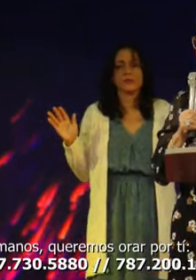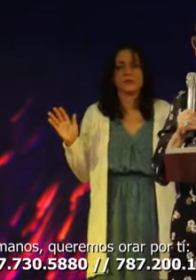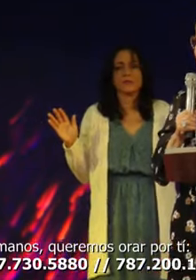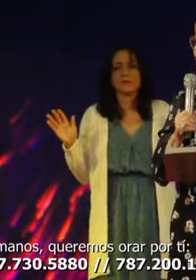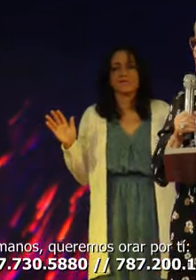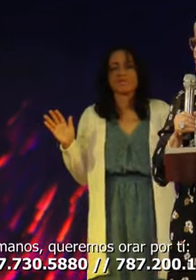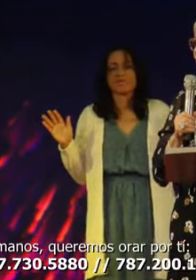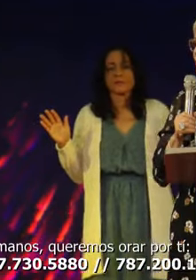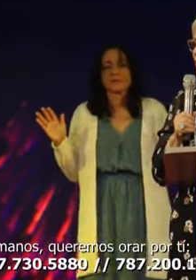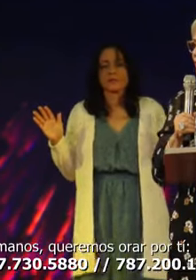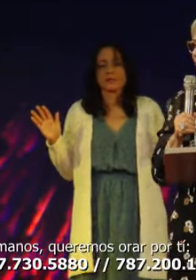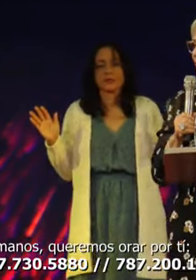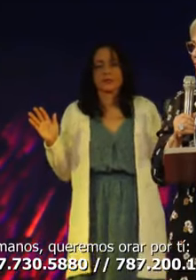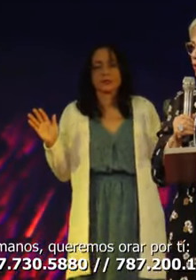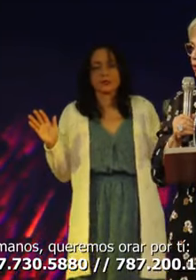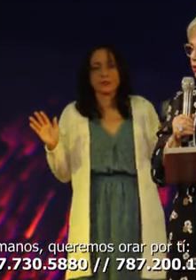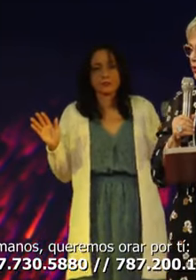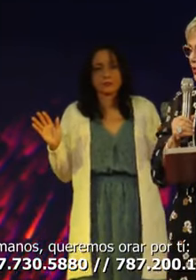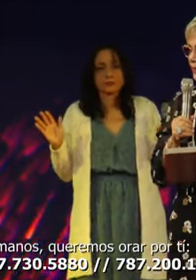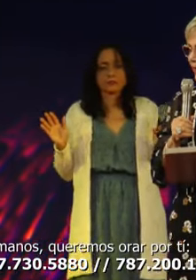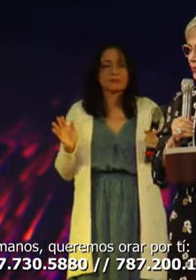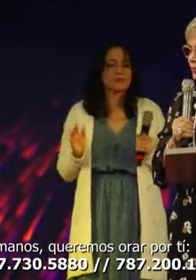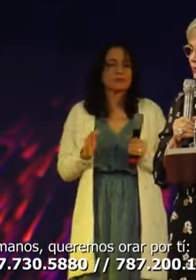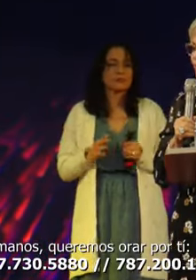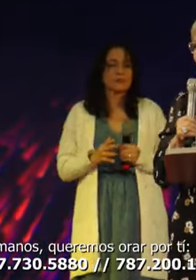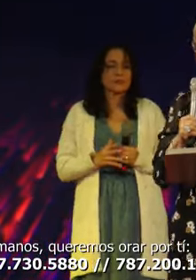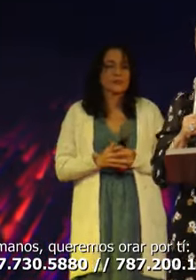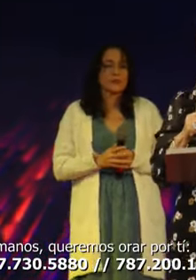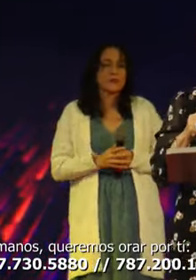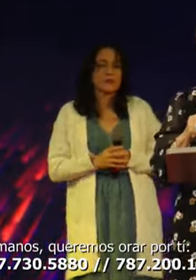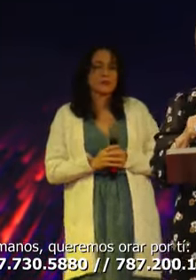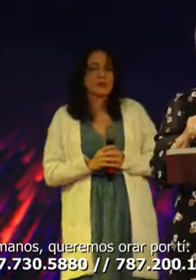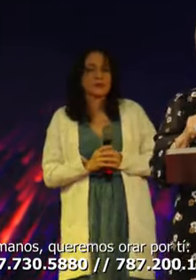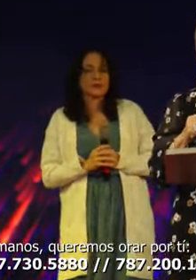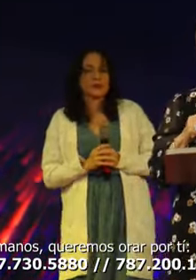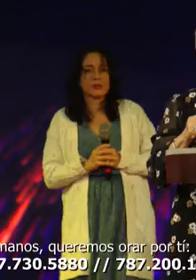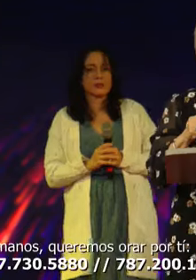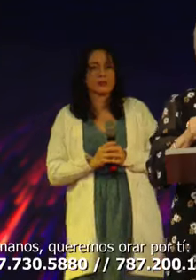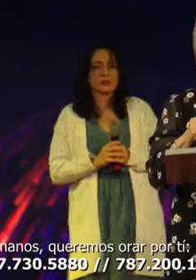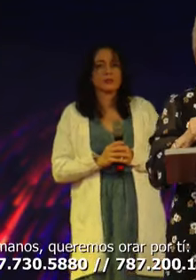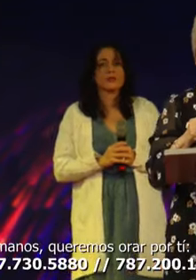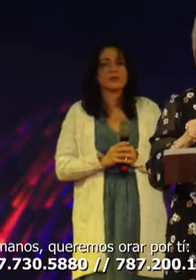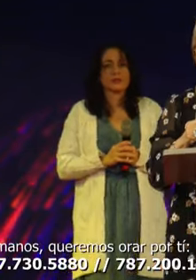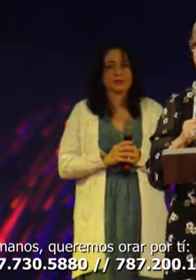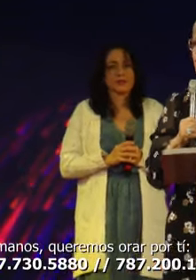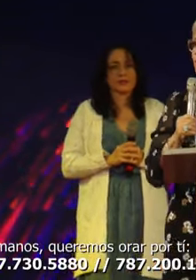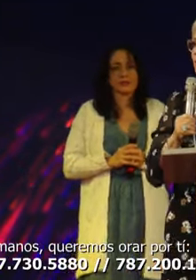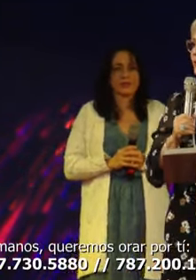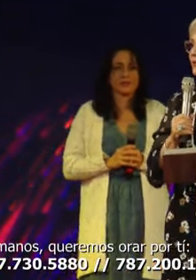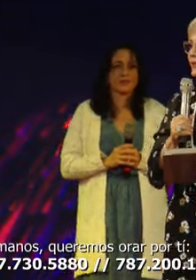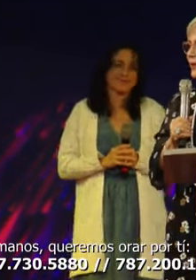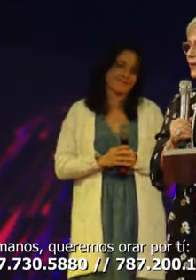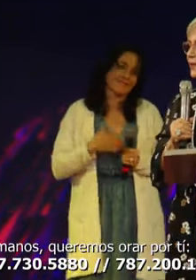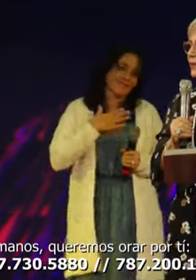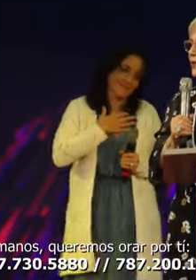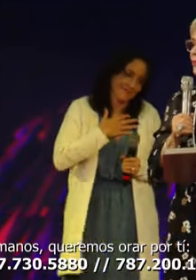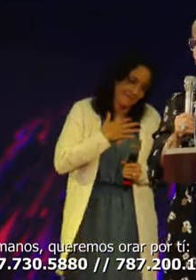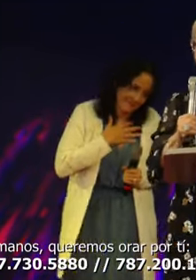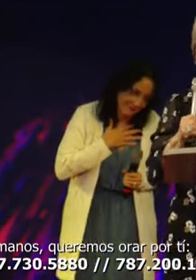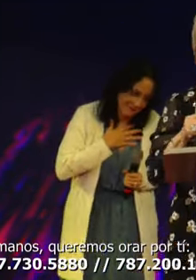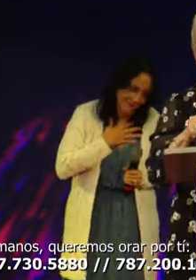le damos la más cordial bienvenida a todos los hermanos. Saluda a los que están a su alrededor,